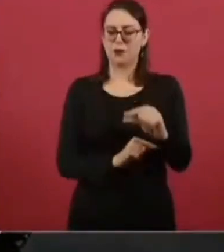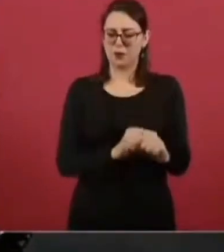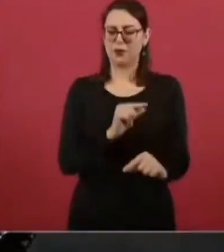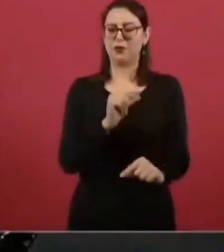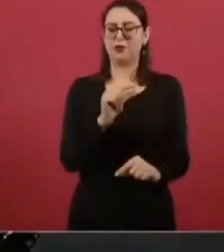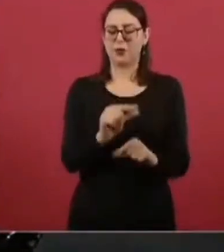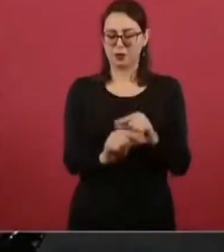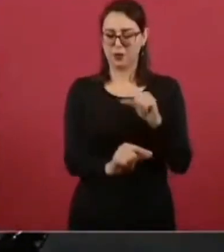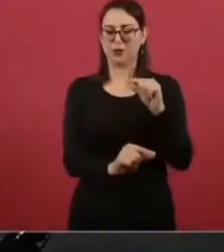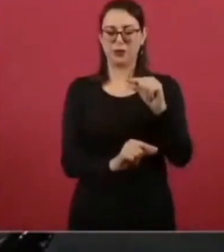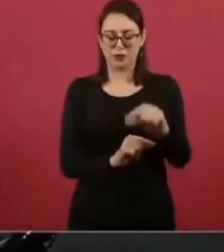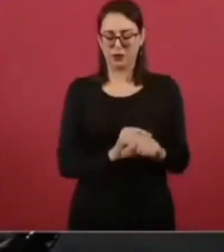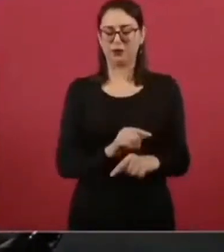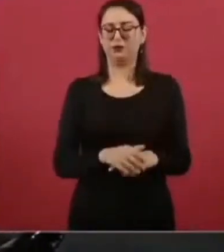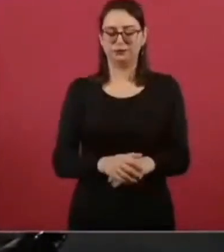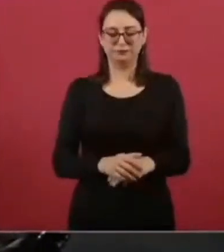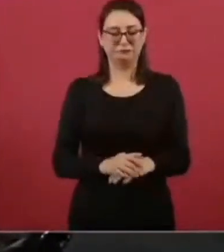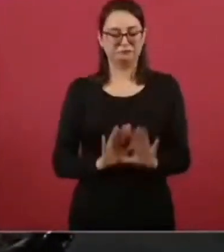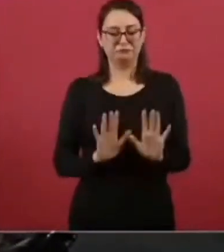Poco a poco, es un proceso.